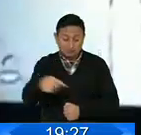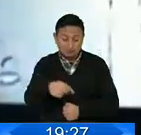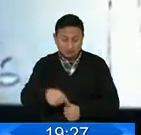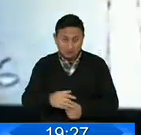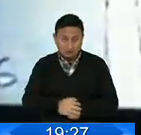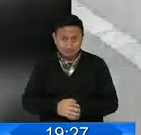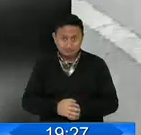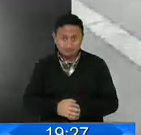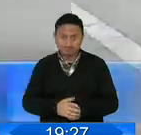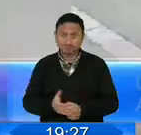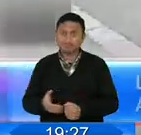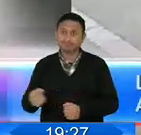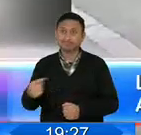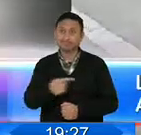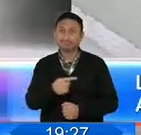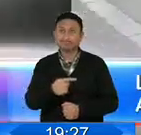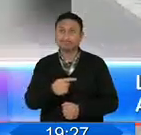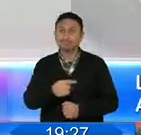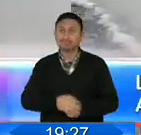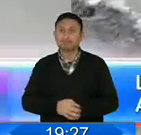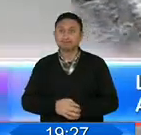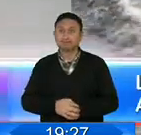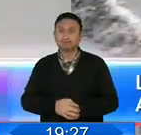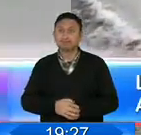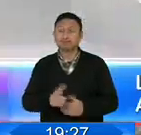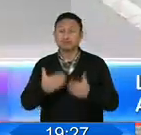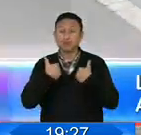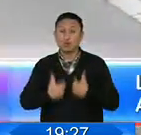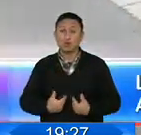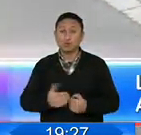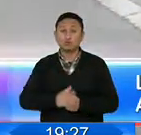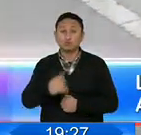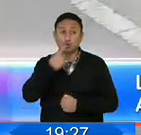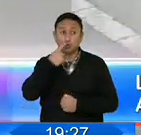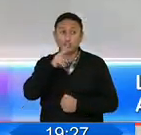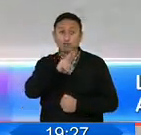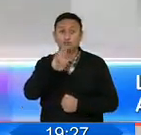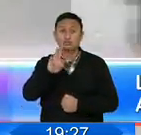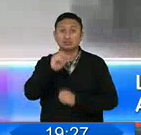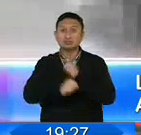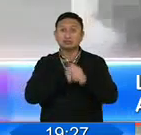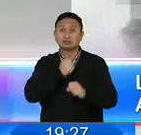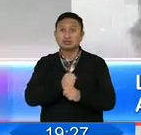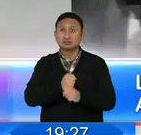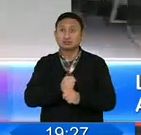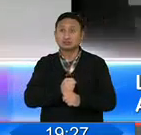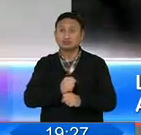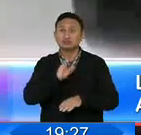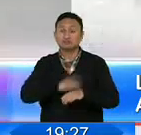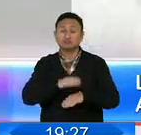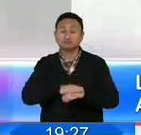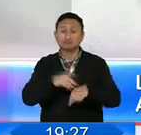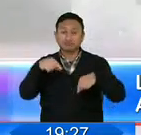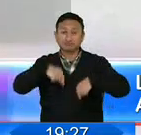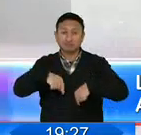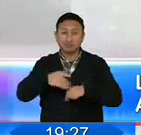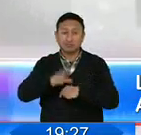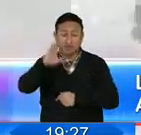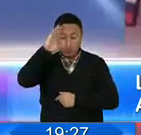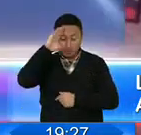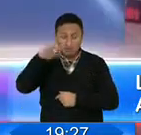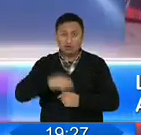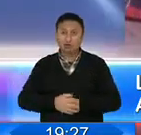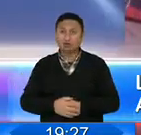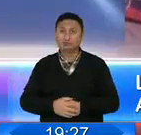y el resultado es este. Sobre la vía quedó el cuerpo sin vida de un hombre de 27 años. Los motivos del choque los explica la policía.